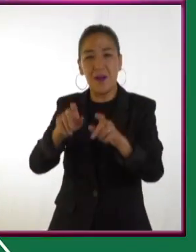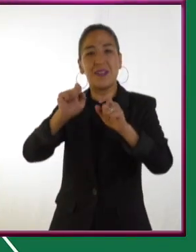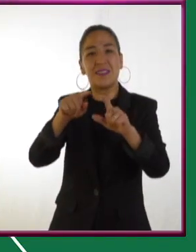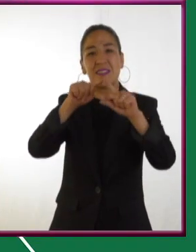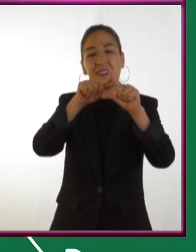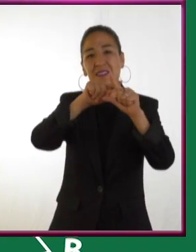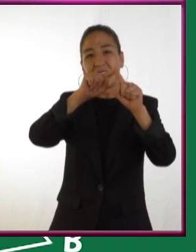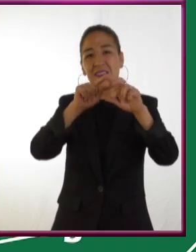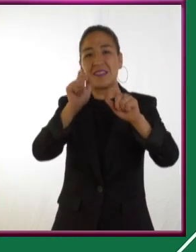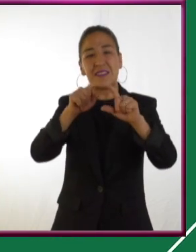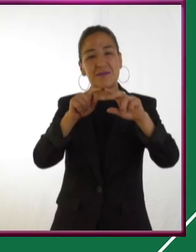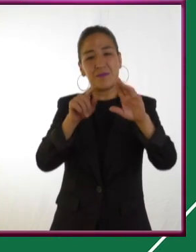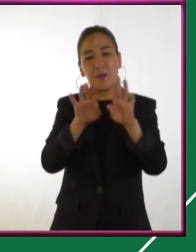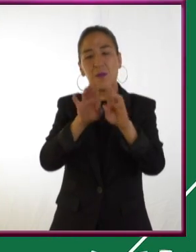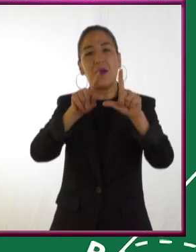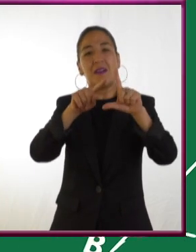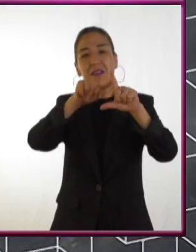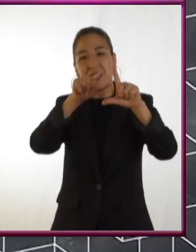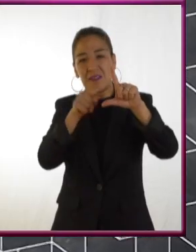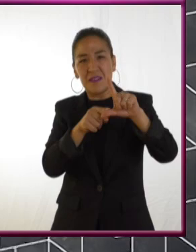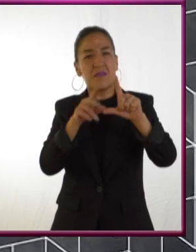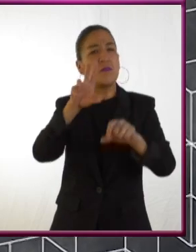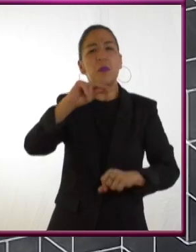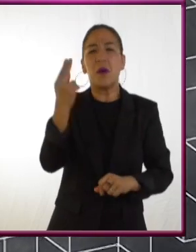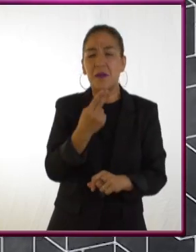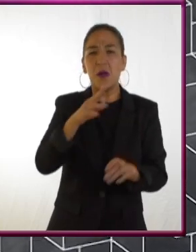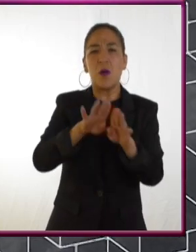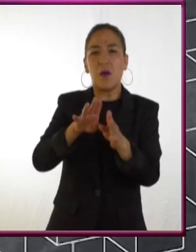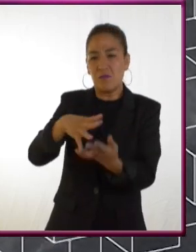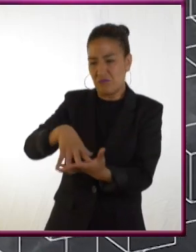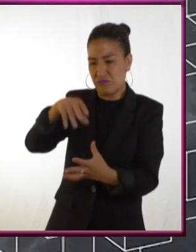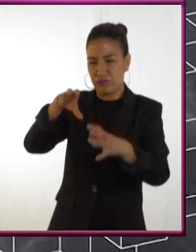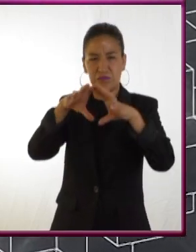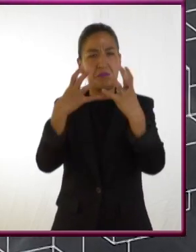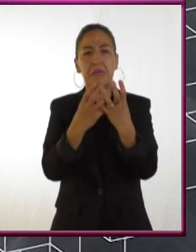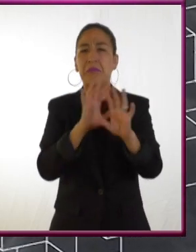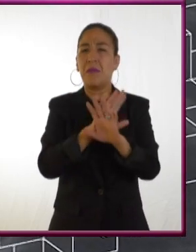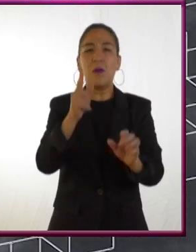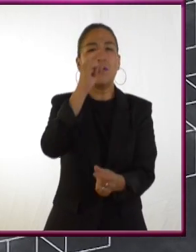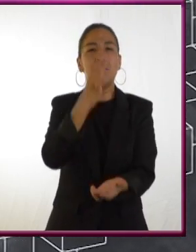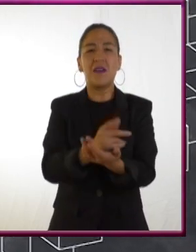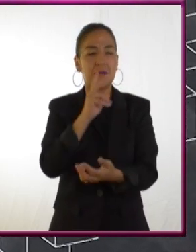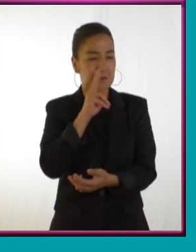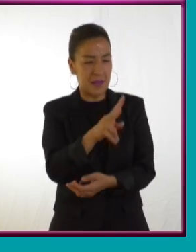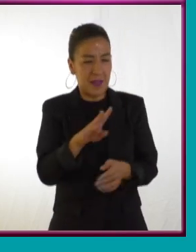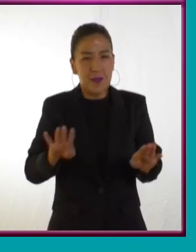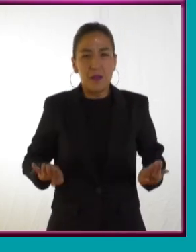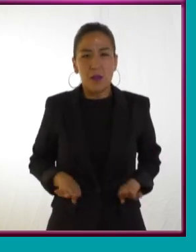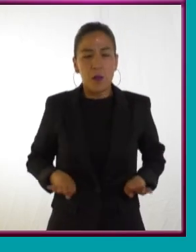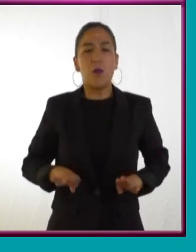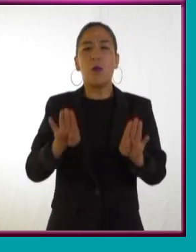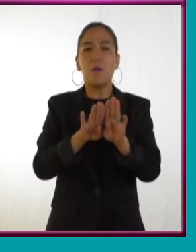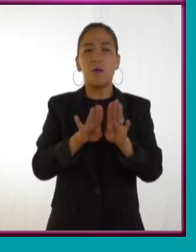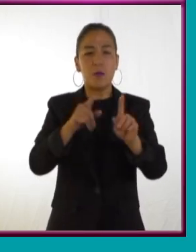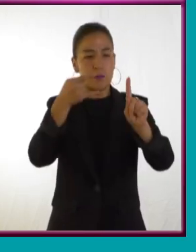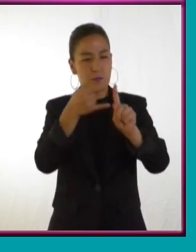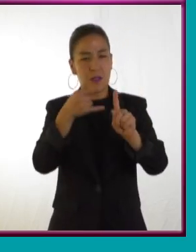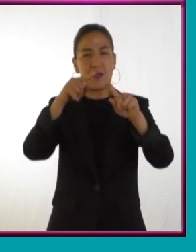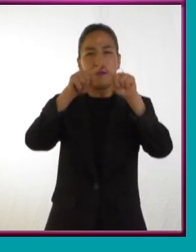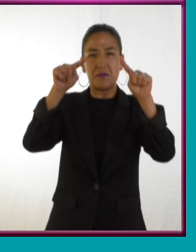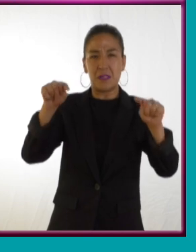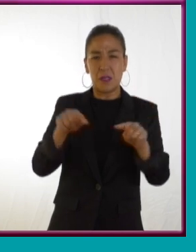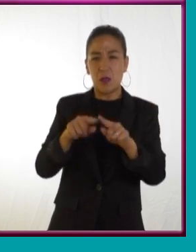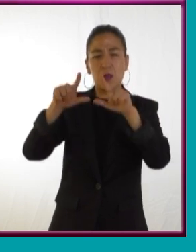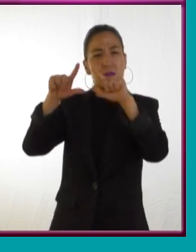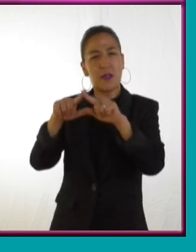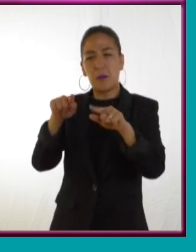ni de ángulos como en la trigonometría, ni de medidas como en la geometría, sino que observó las características geométricas de los